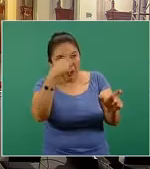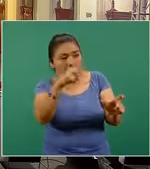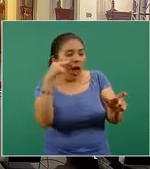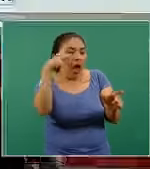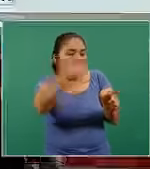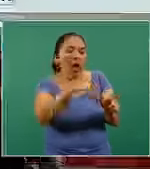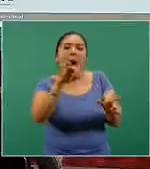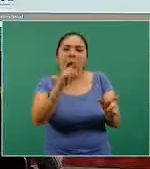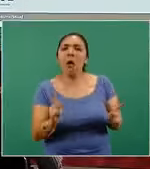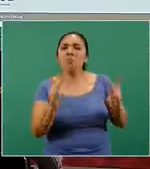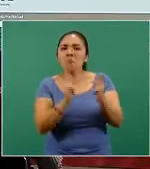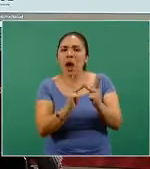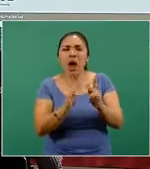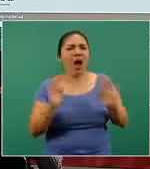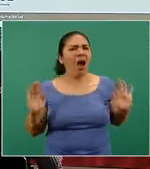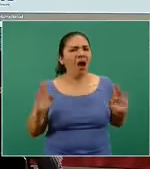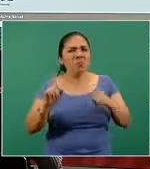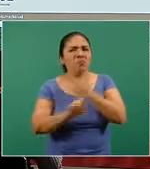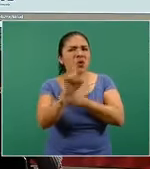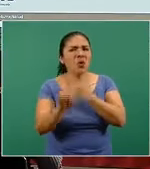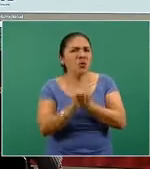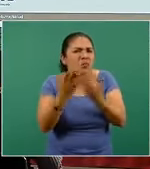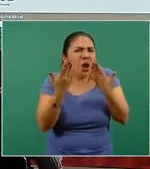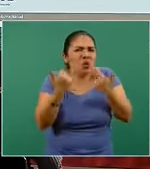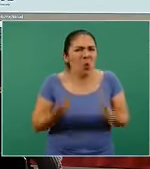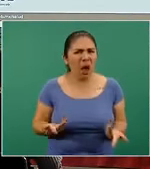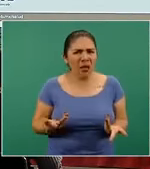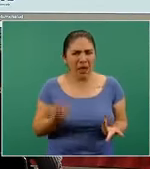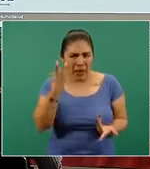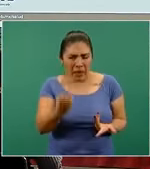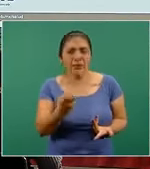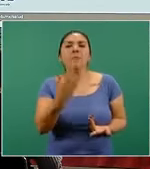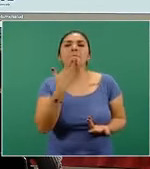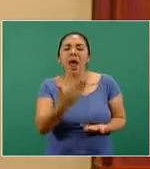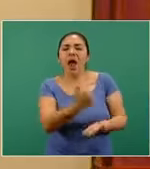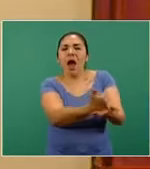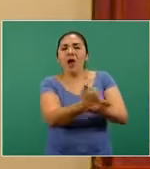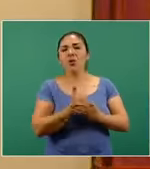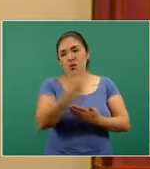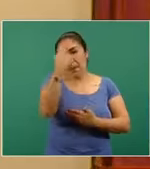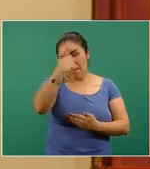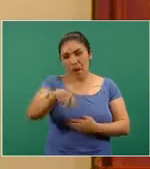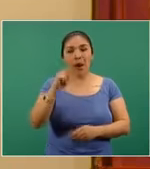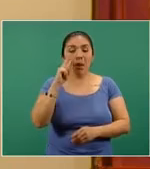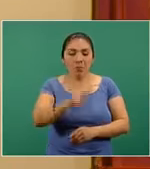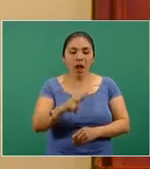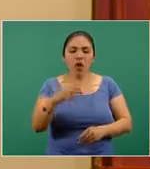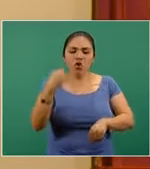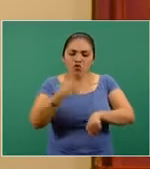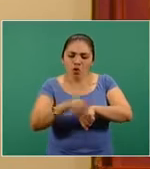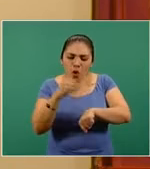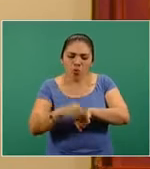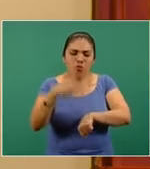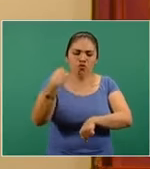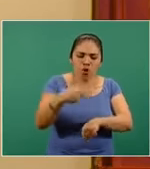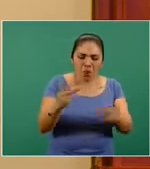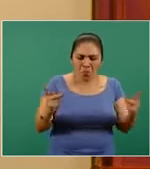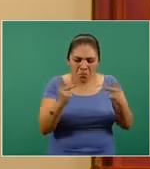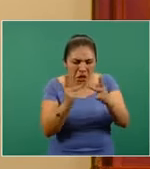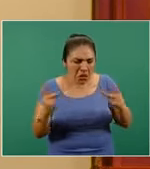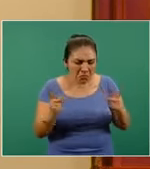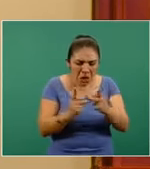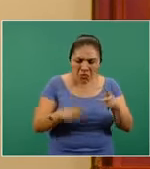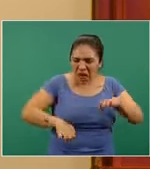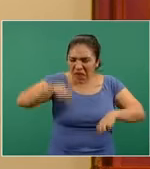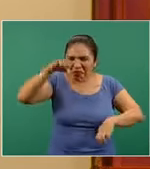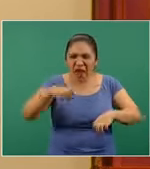para identificarme, es un acto sin mayor problema, en el sentido que me va a ayudar a que mis datos puedan ser verificados, y esto es